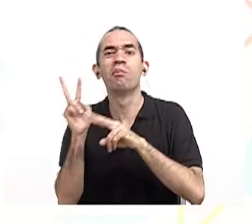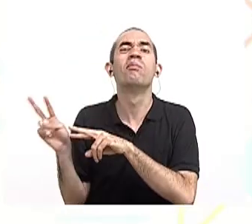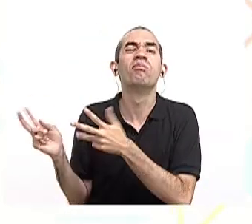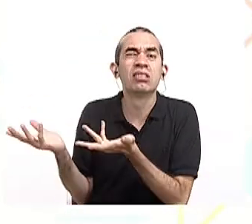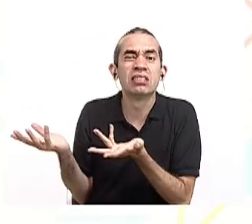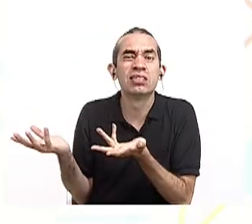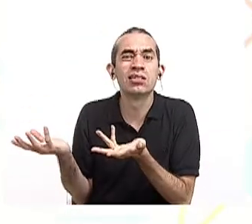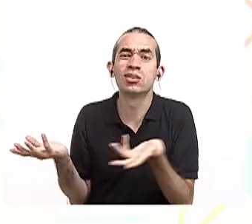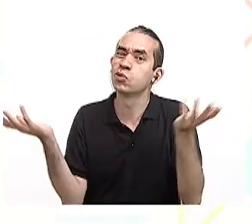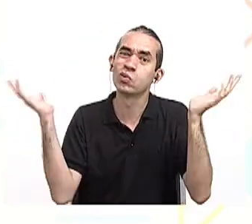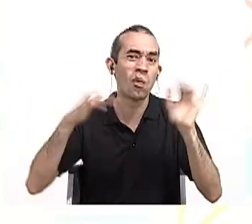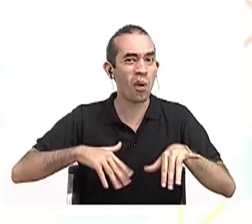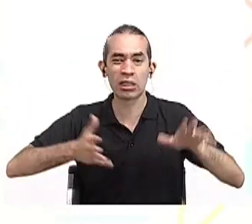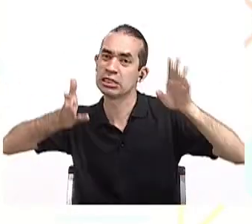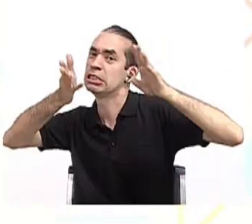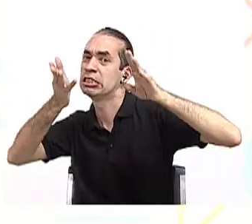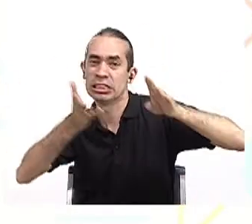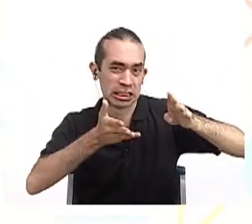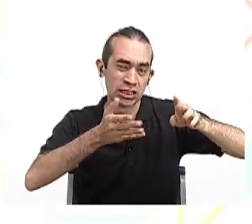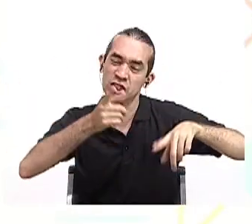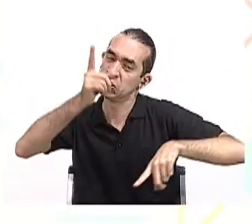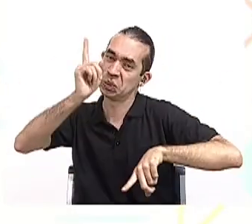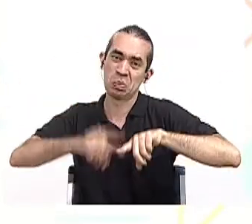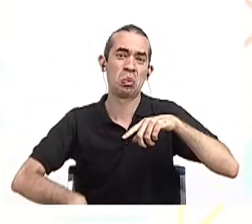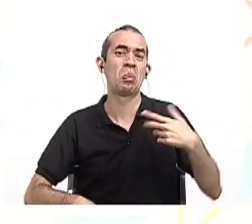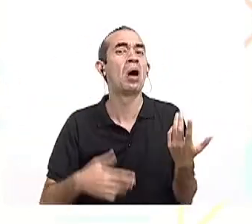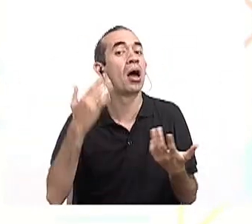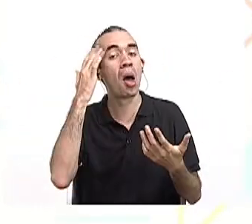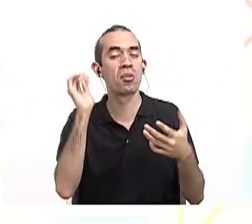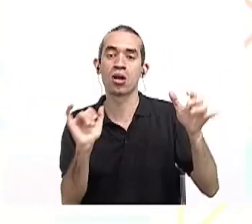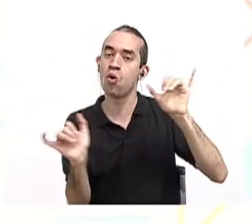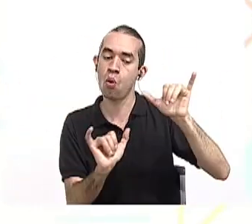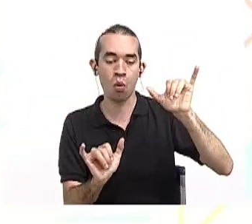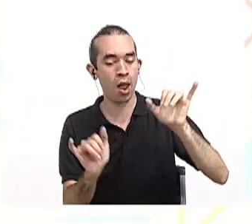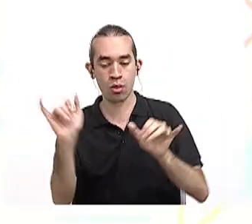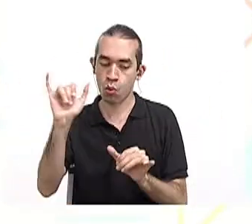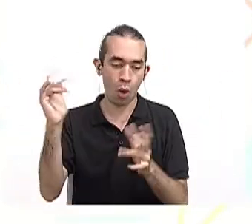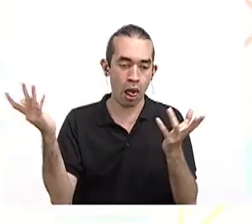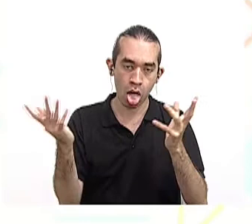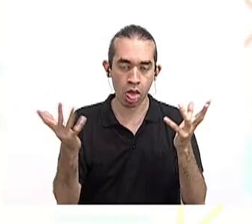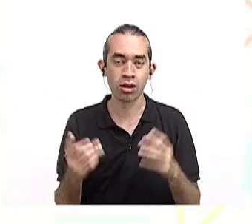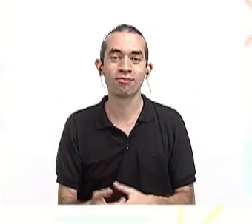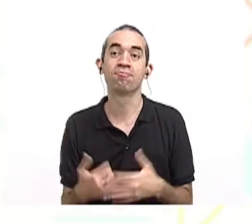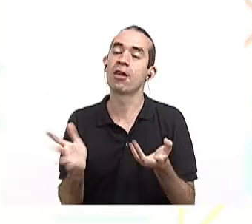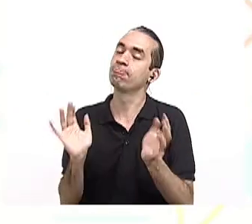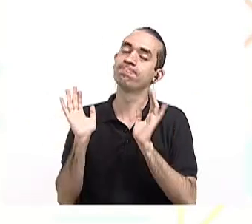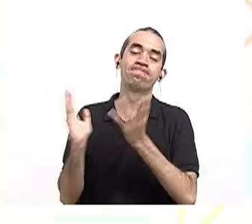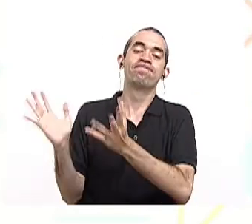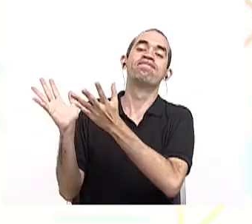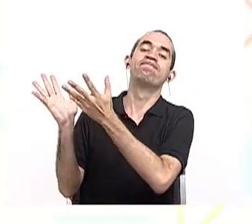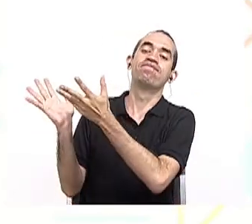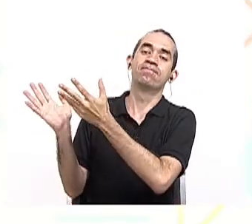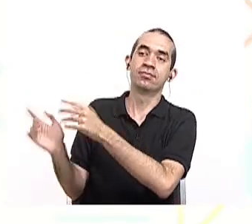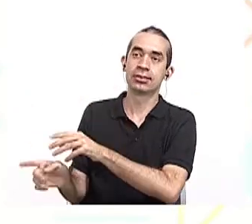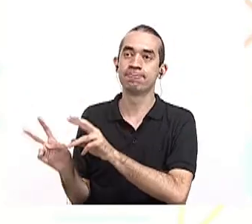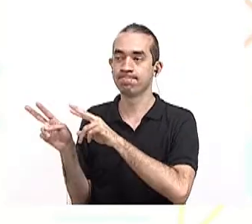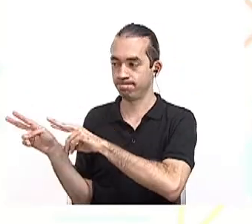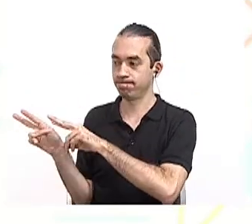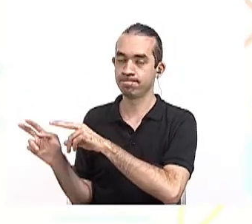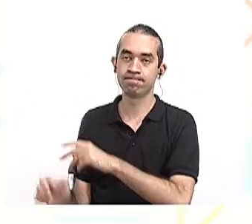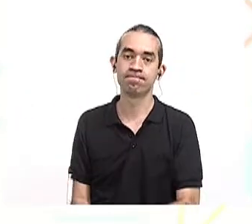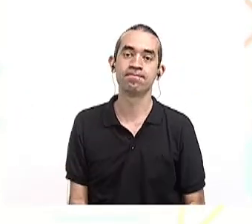ejemplo? No hay términos semejantes, entonces ese sería el resultado de nuestra